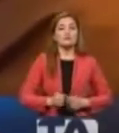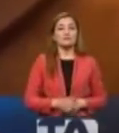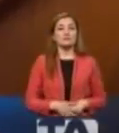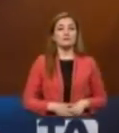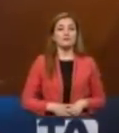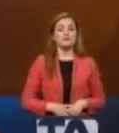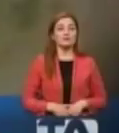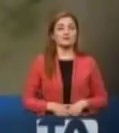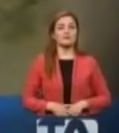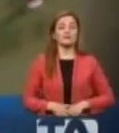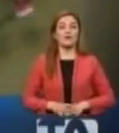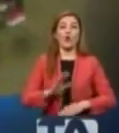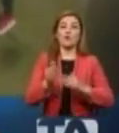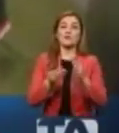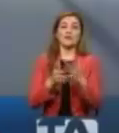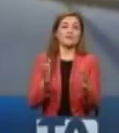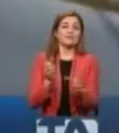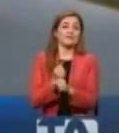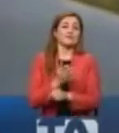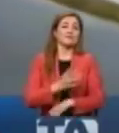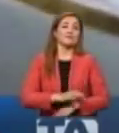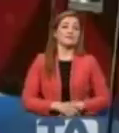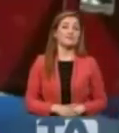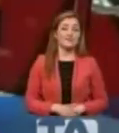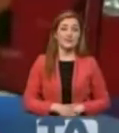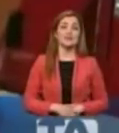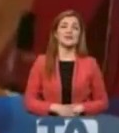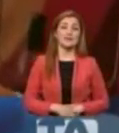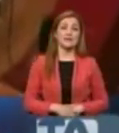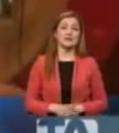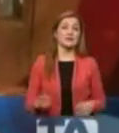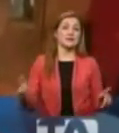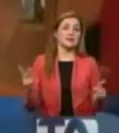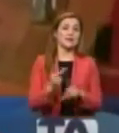Lo volvieron a hacer y esta vez se atrevieron a más.